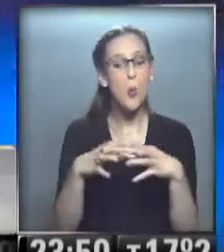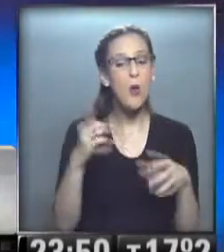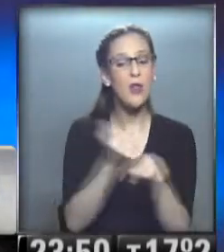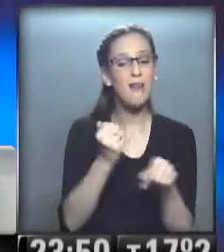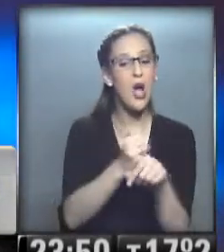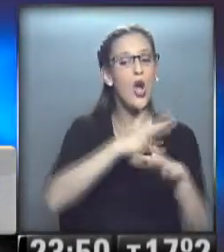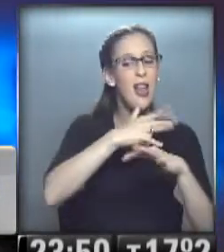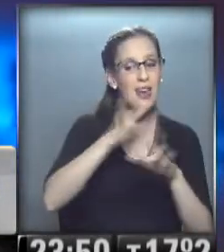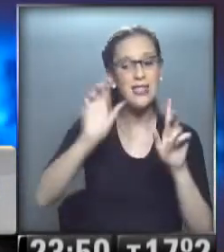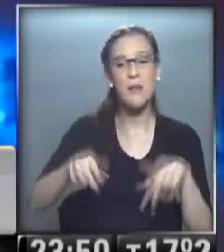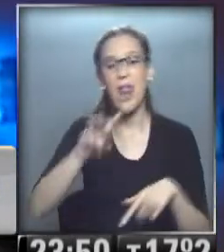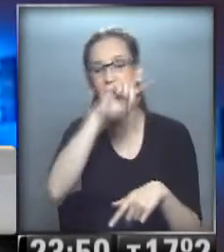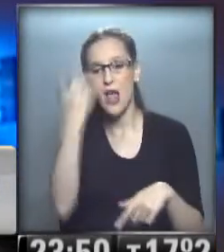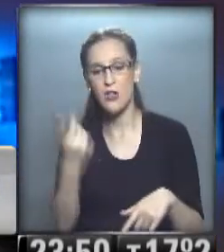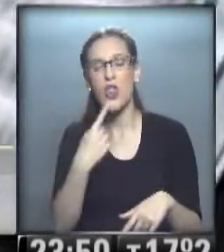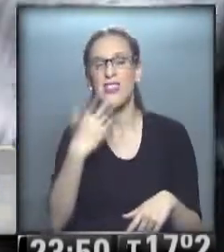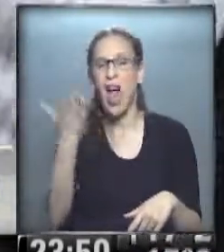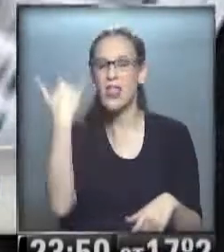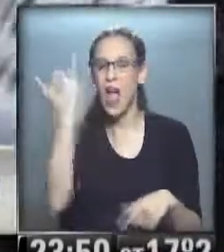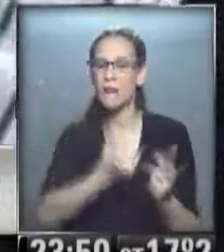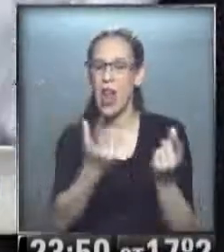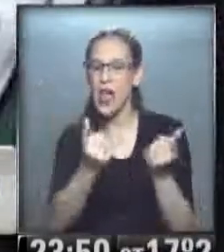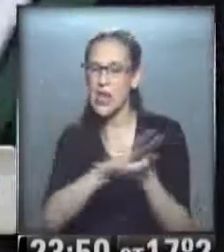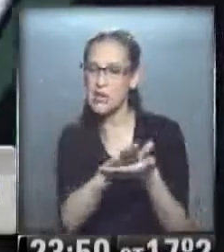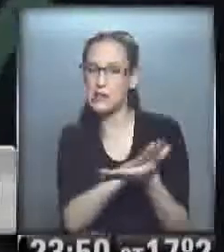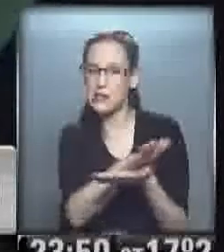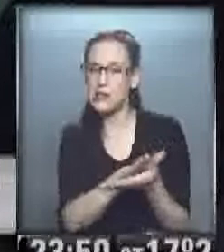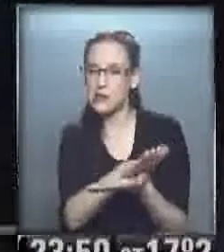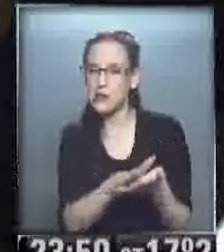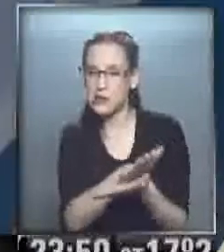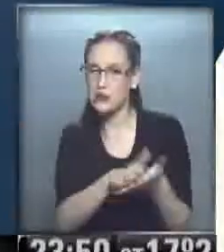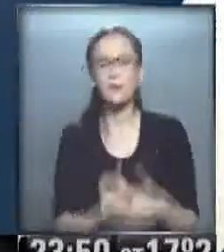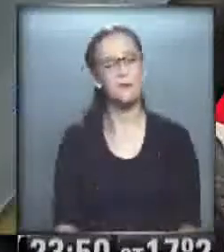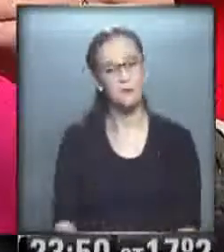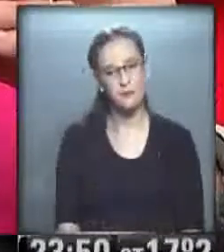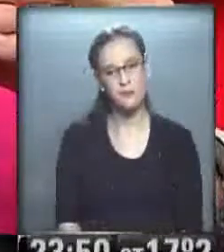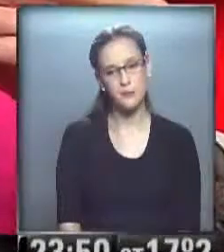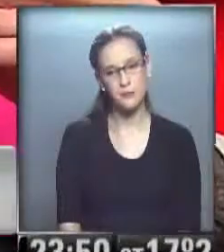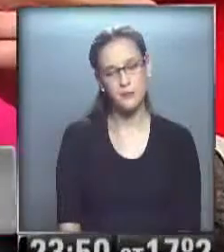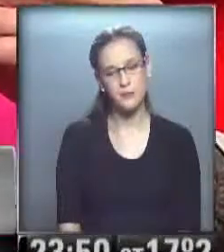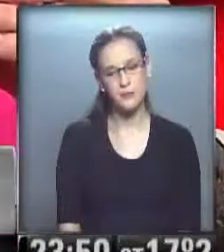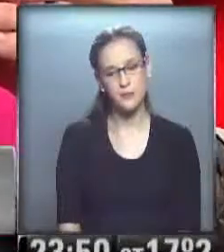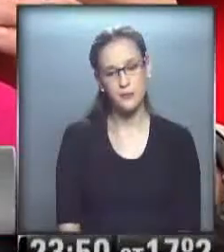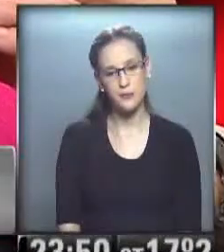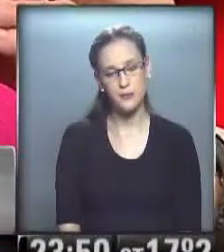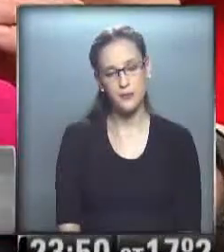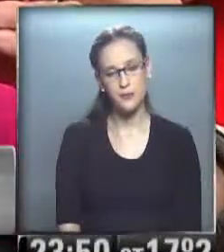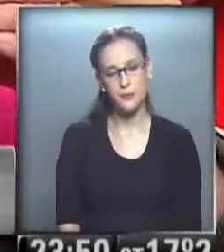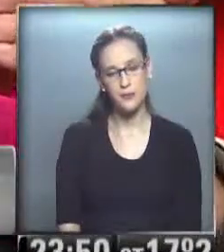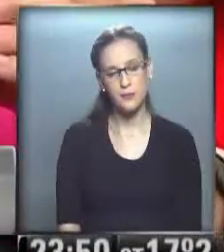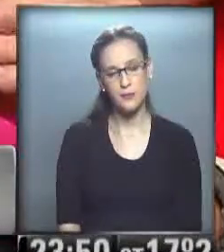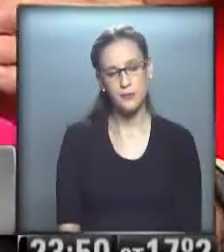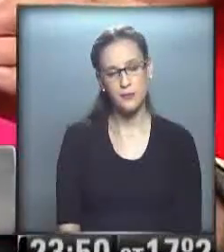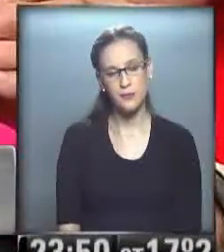dinero proveniente de la apropiación de papel prensa durante la dictadura cívico-militar. La delegación de